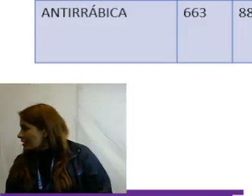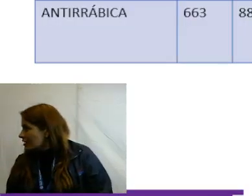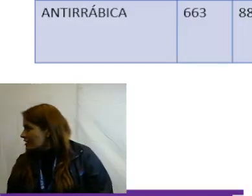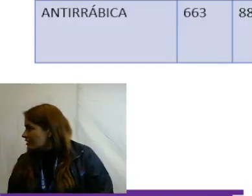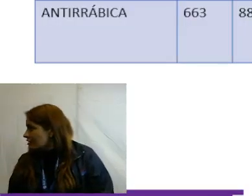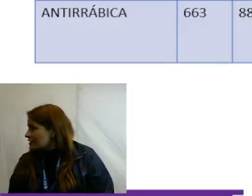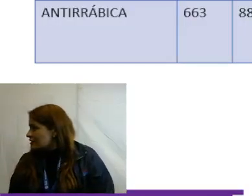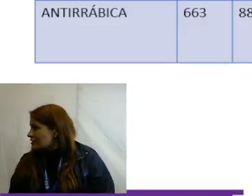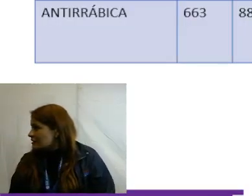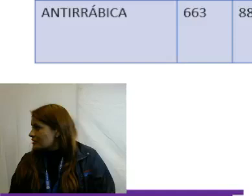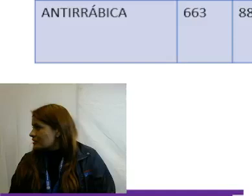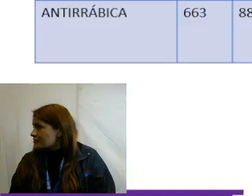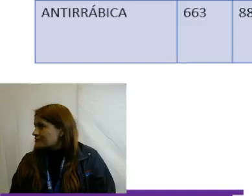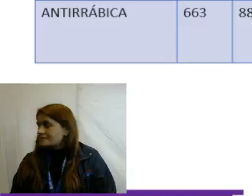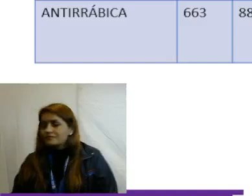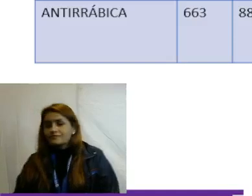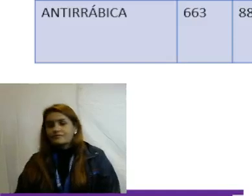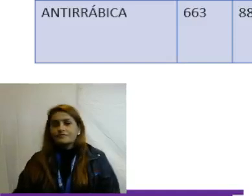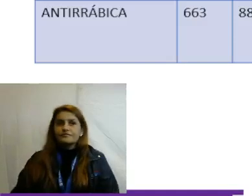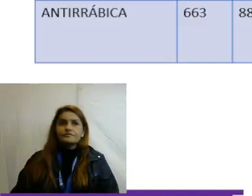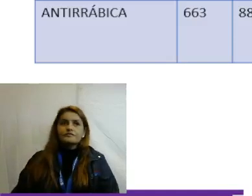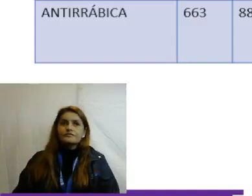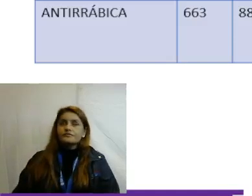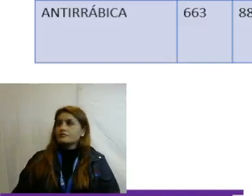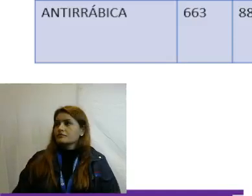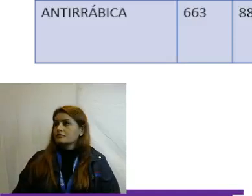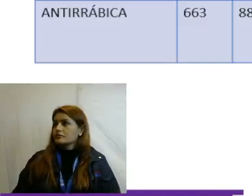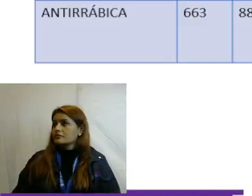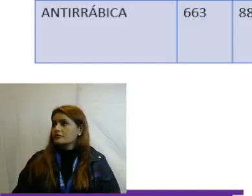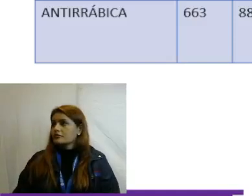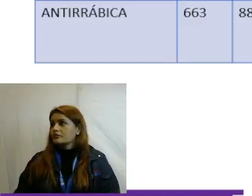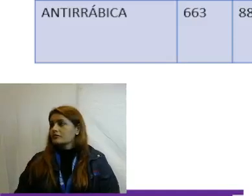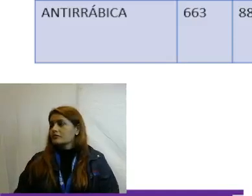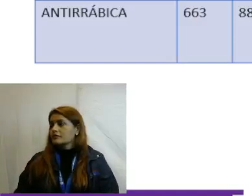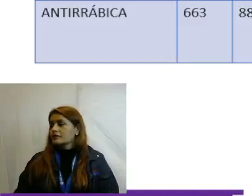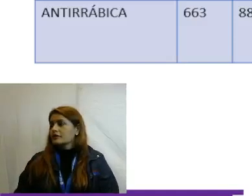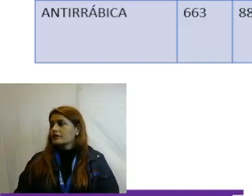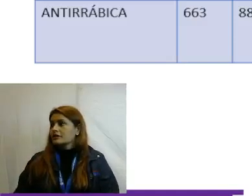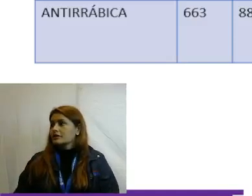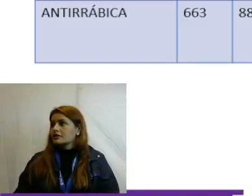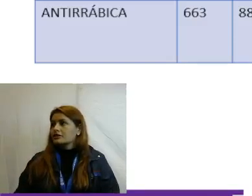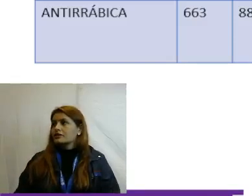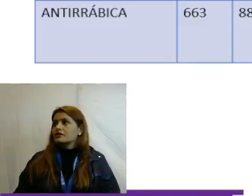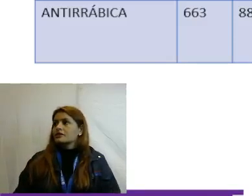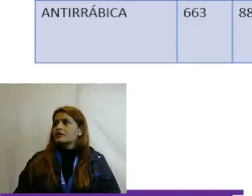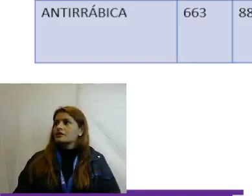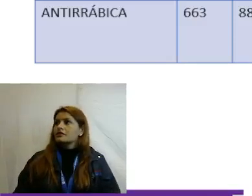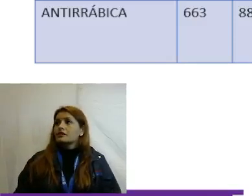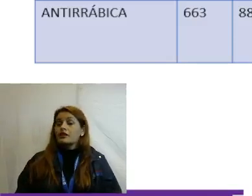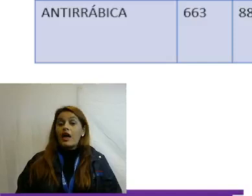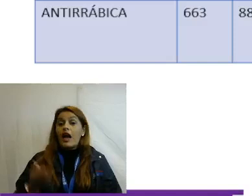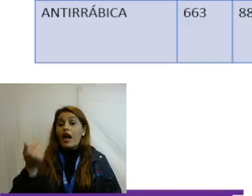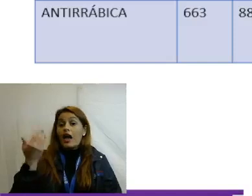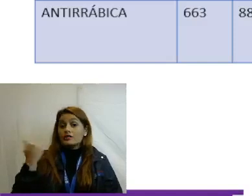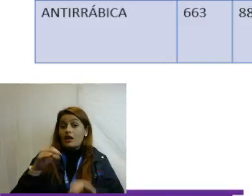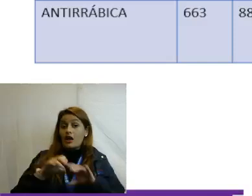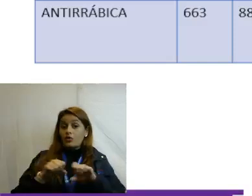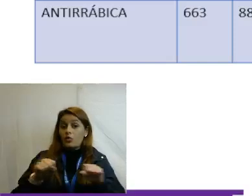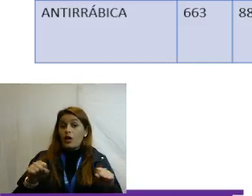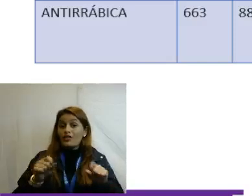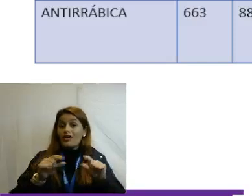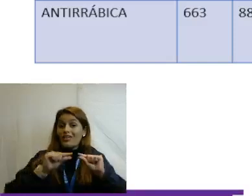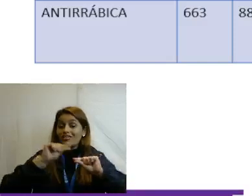Una parte importante de mostrar nuestra labor y gestión como municipalidad es mencionar lo que se ve reflejado en estas